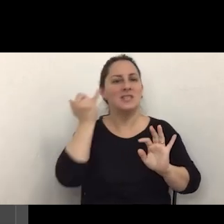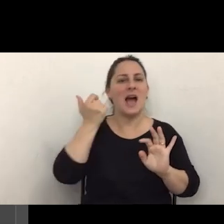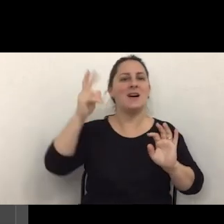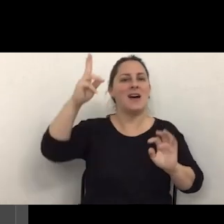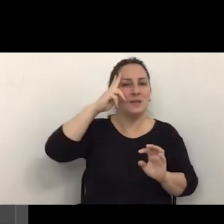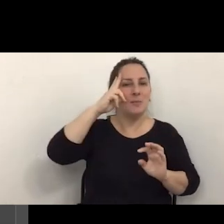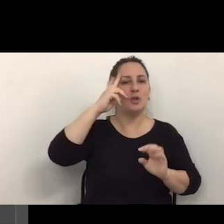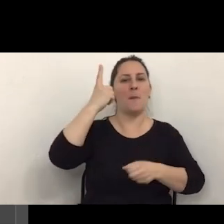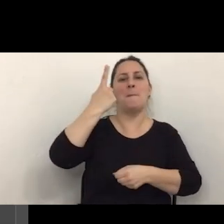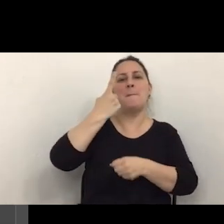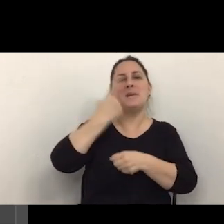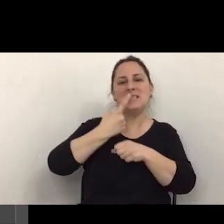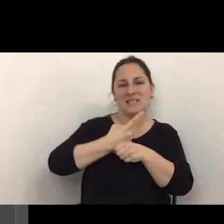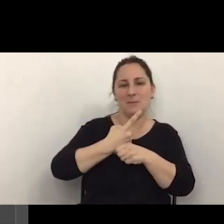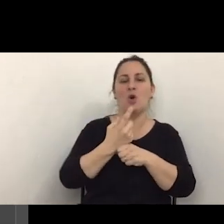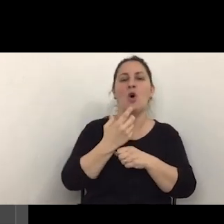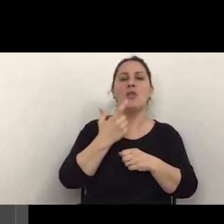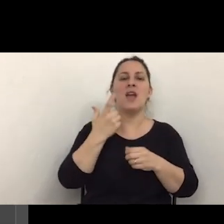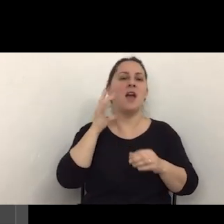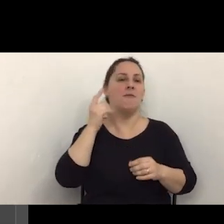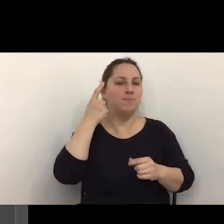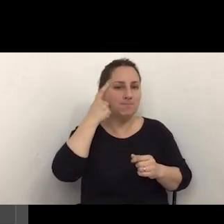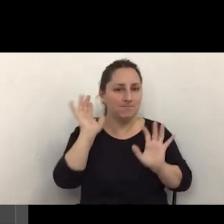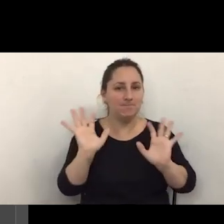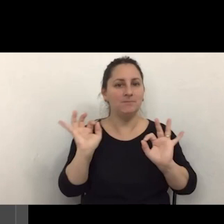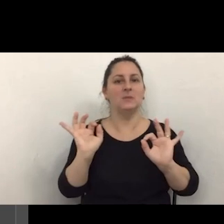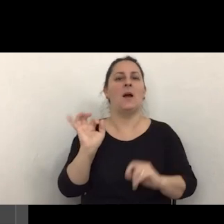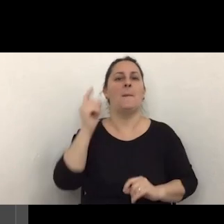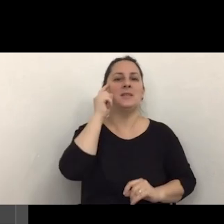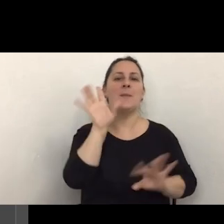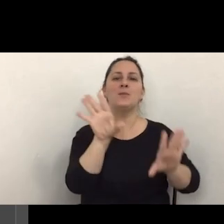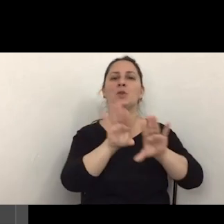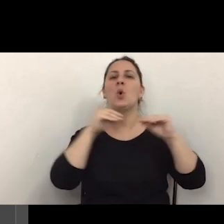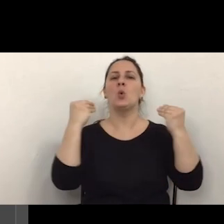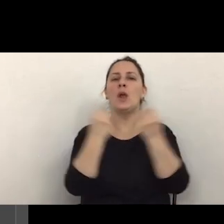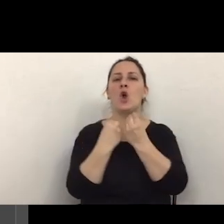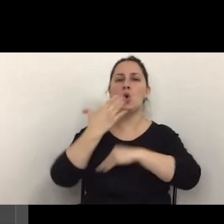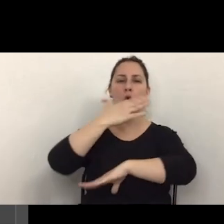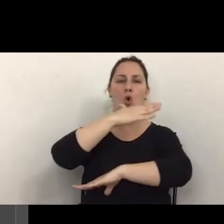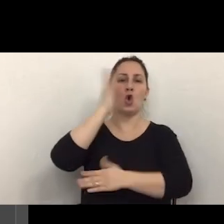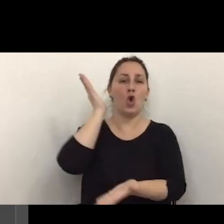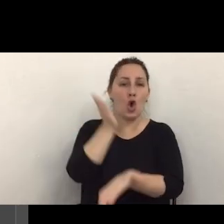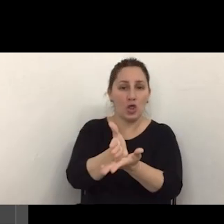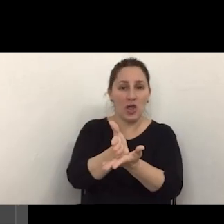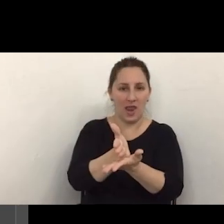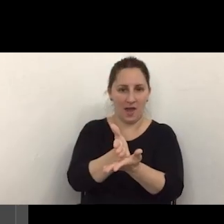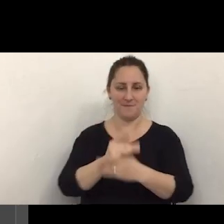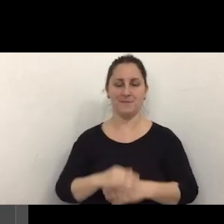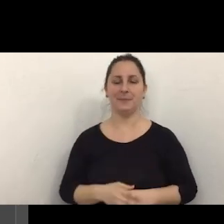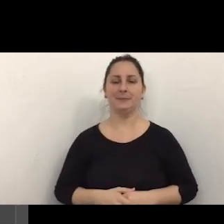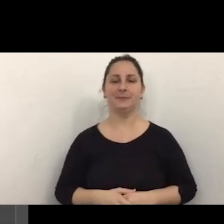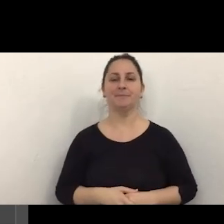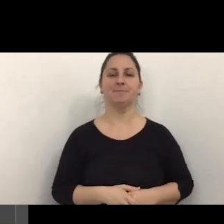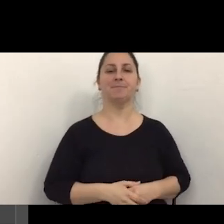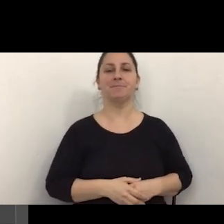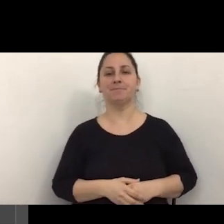respetado el principio de razón suficiente a los fines de concluir la condena pronunciada. sea,